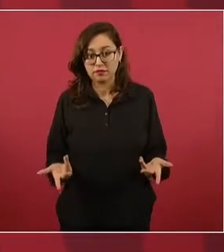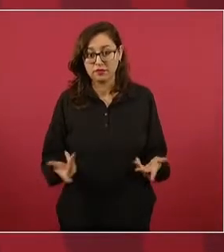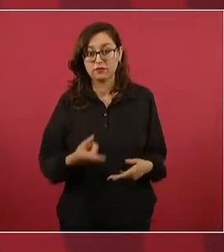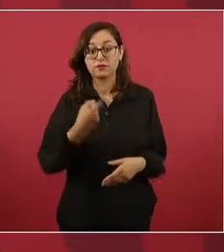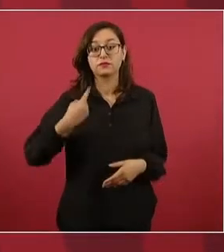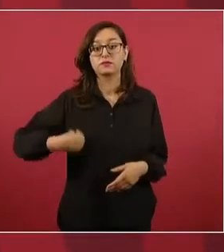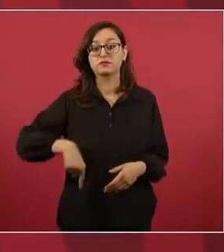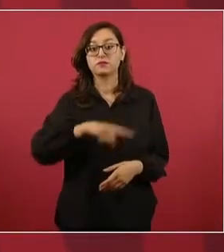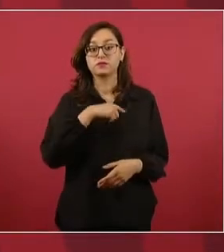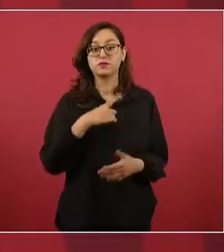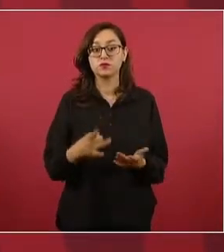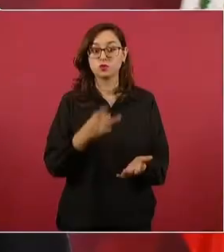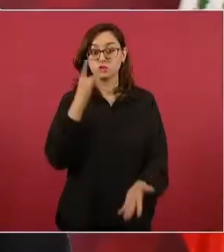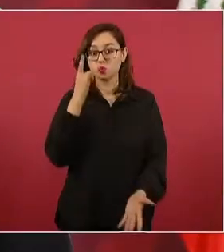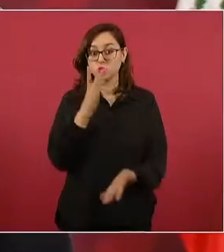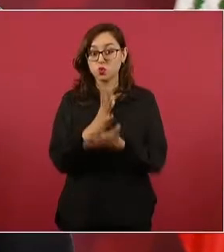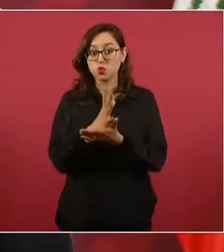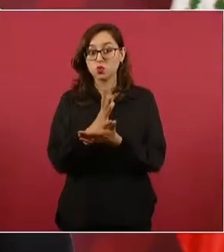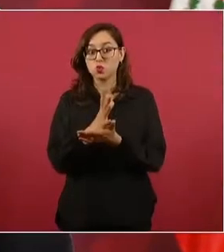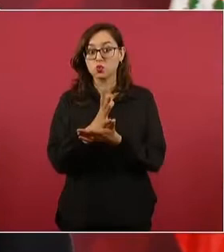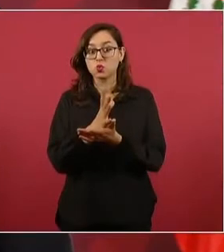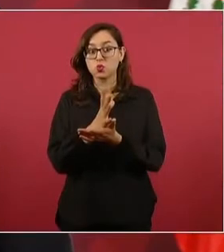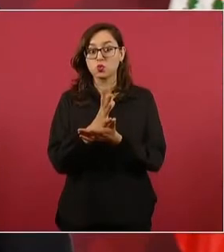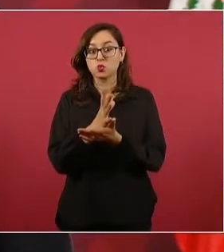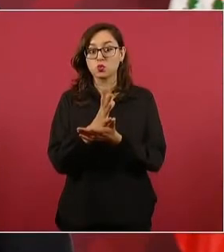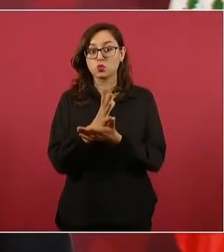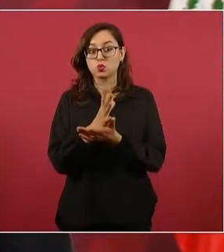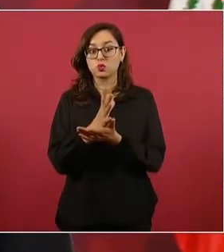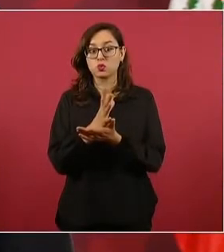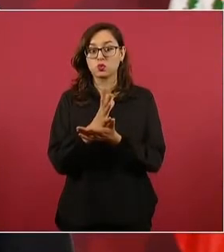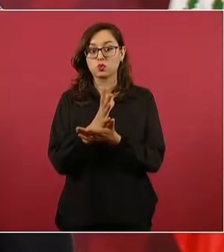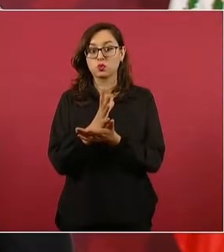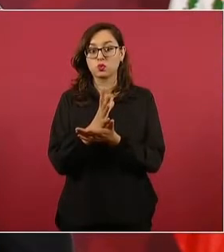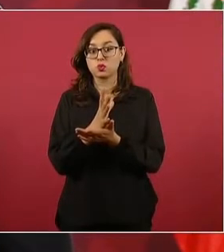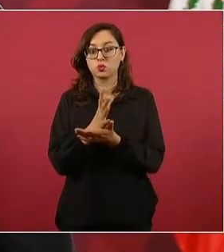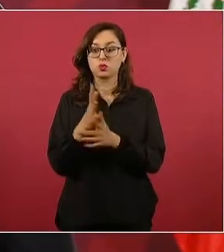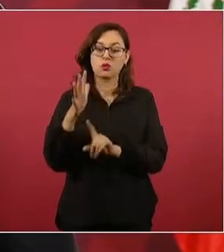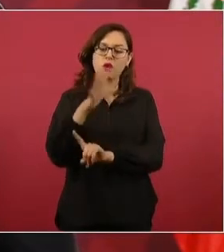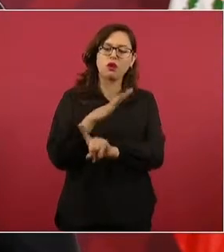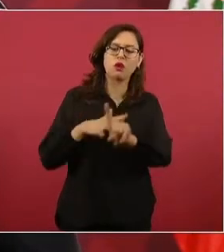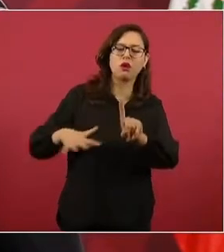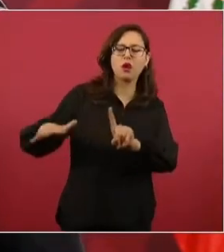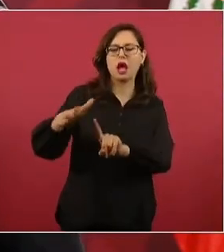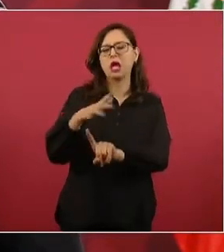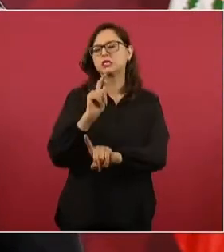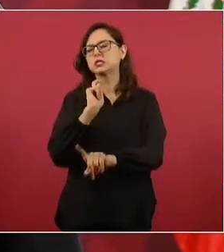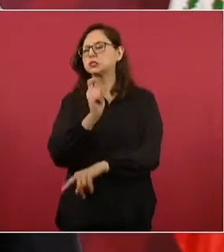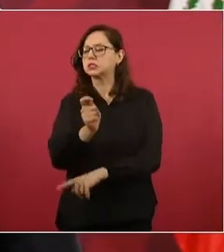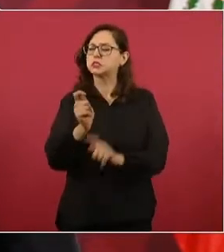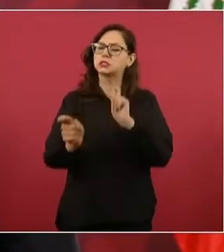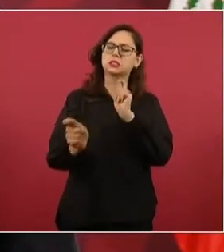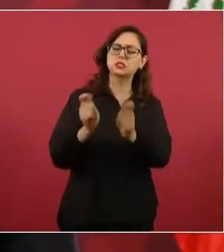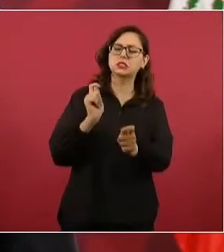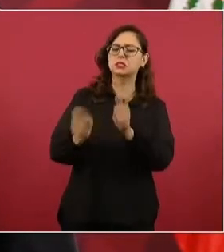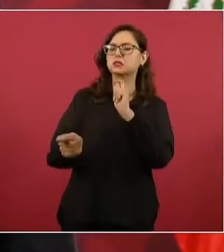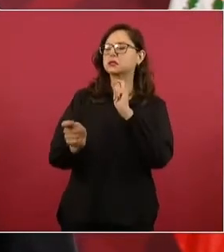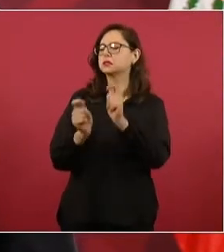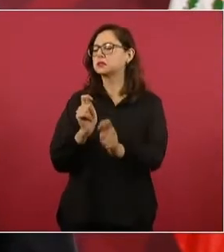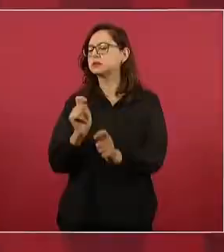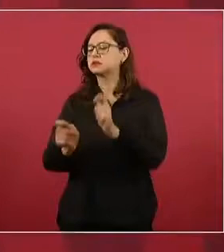dediquemos al análisis de la realidad, sino que busquemos transformar la realidad.